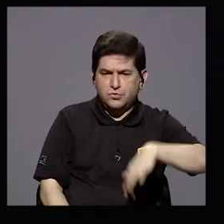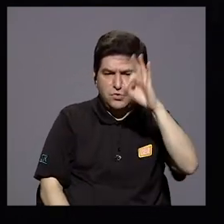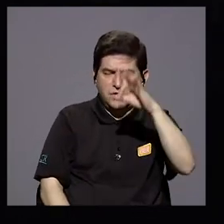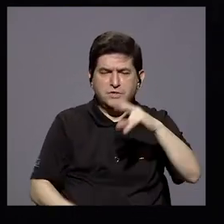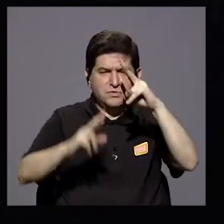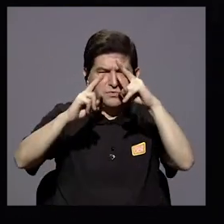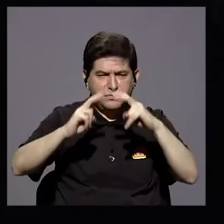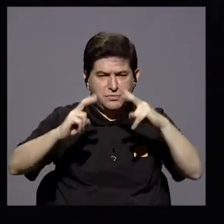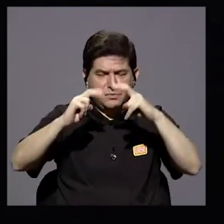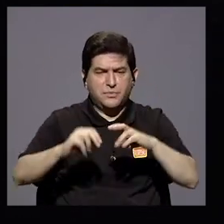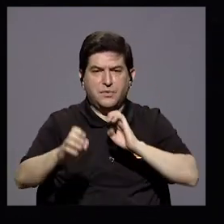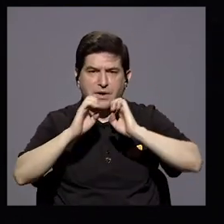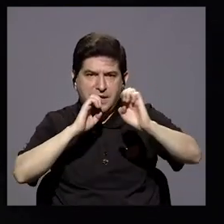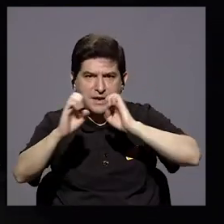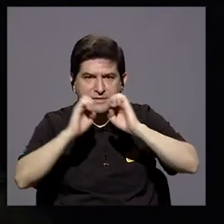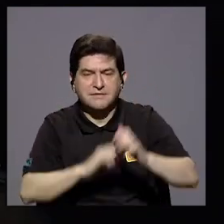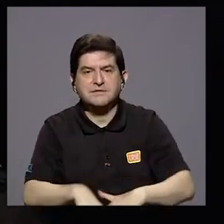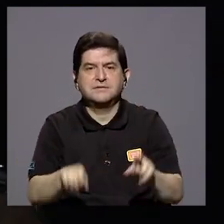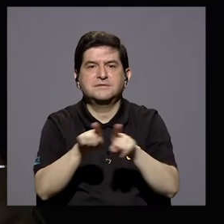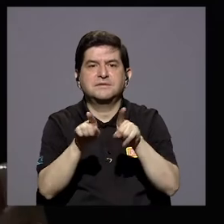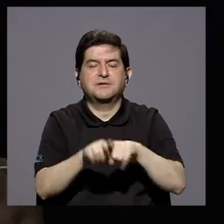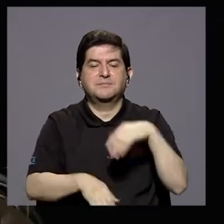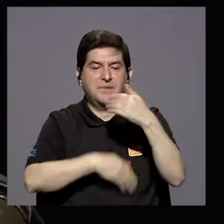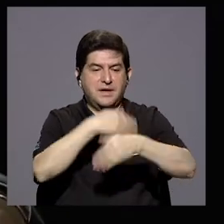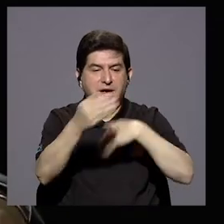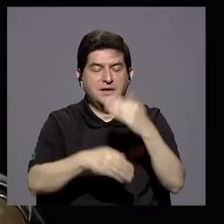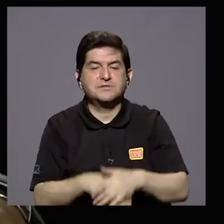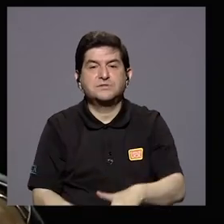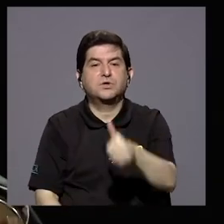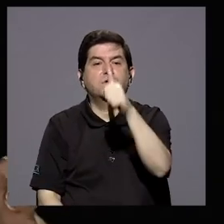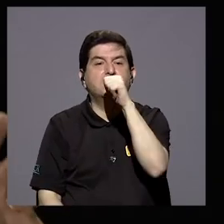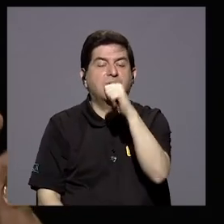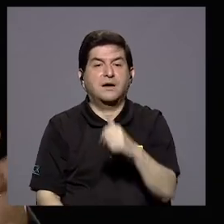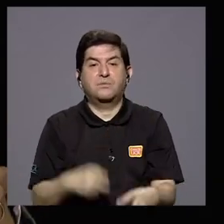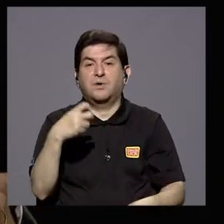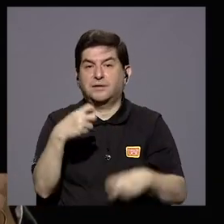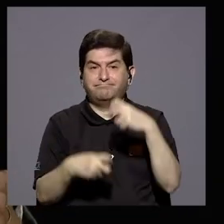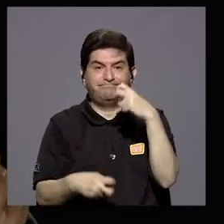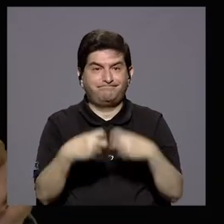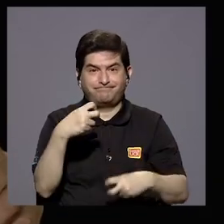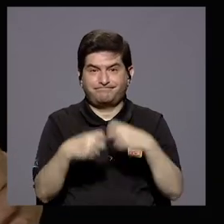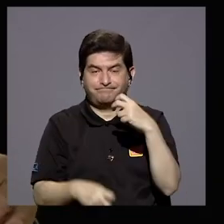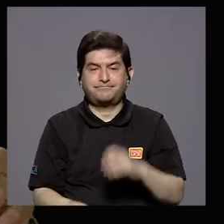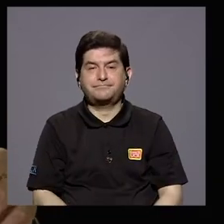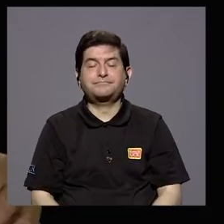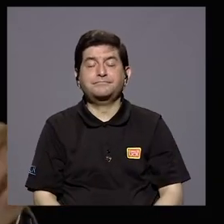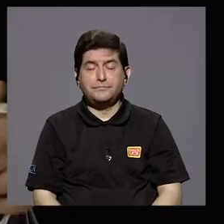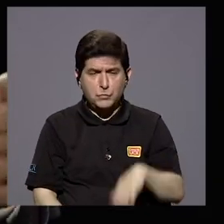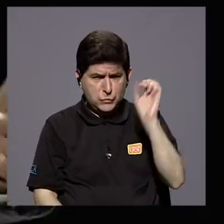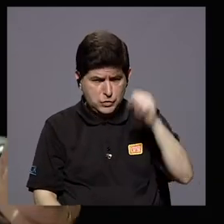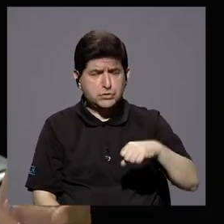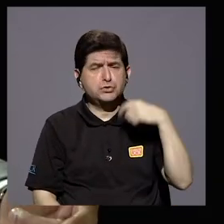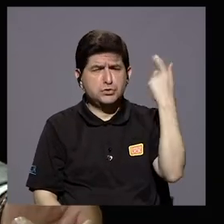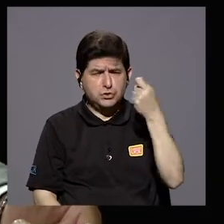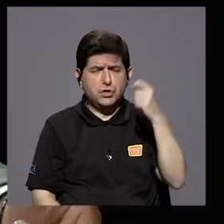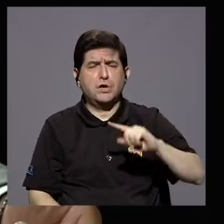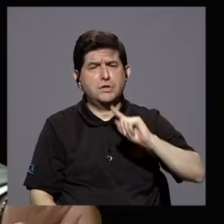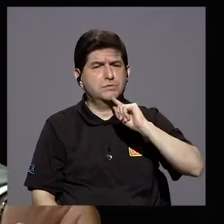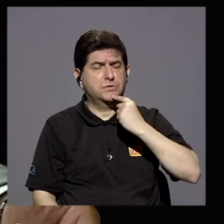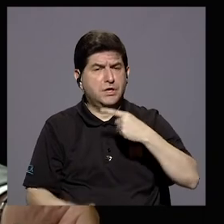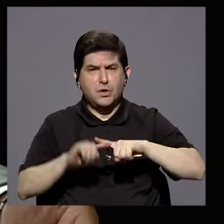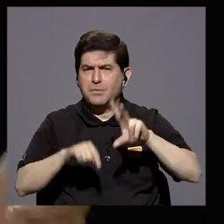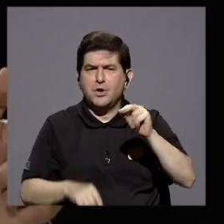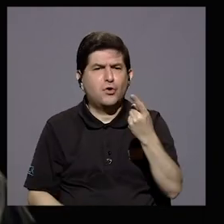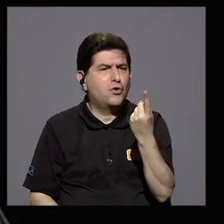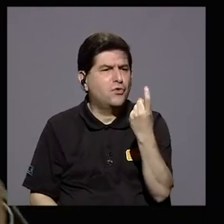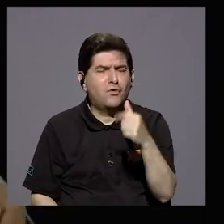encontré en esta revisión que hice, ¿sí?, para esta entrevista con usted también es la gestión del recurso hídrico, que ha sido un problema. Pero de Guanacaste, no, serio. Pero no por falta